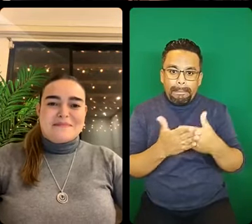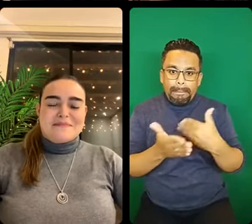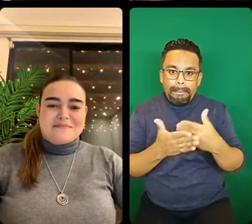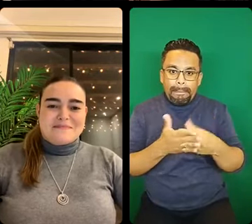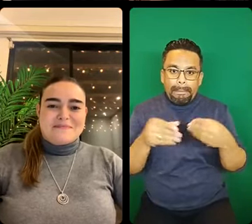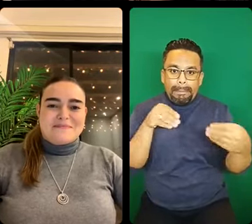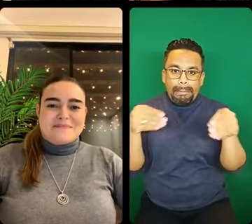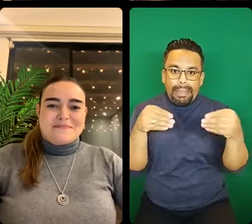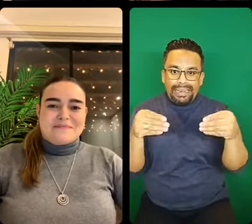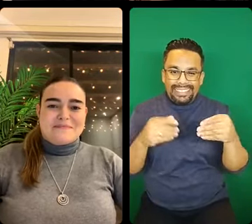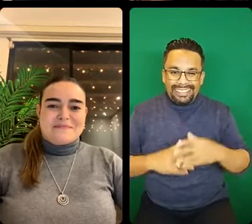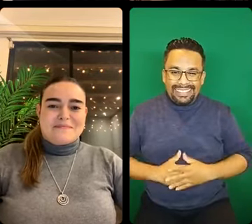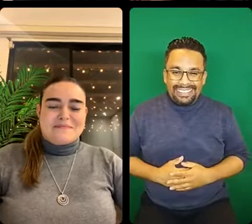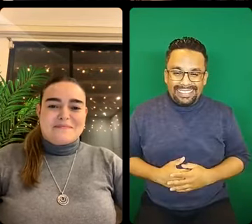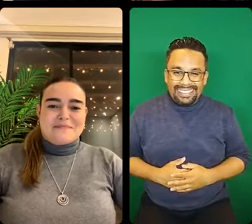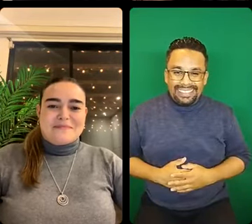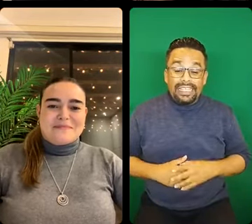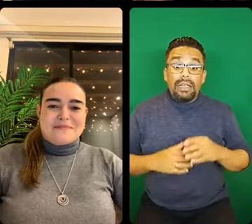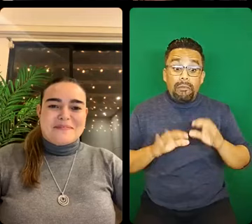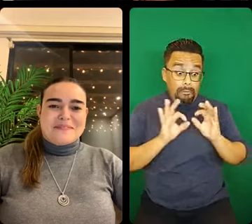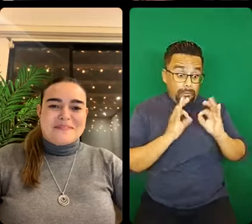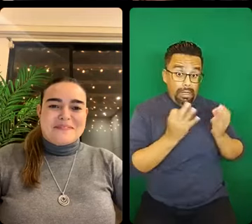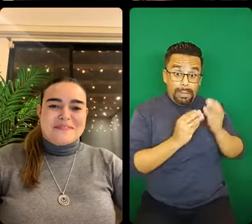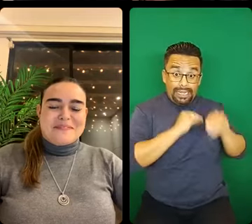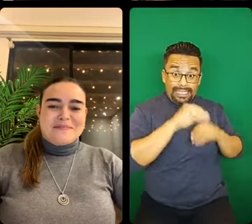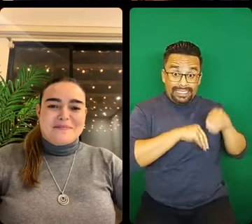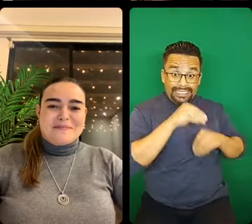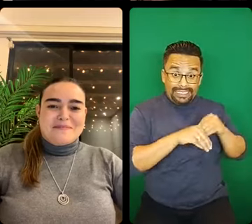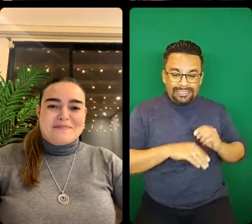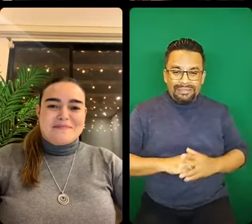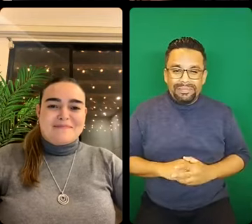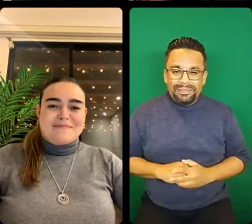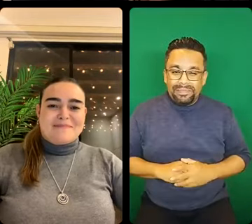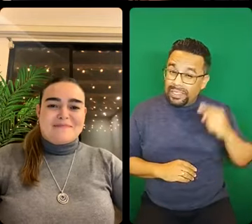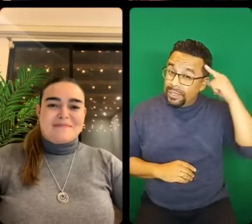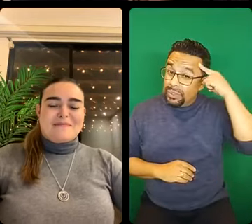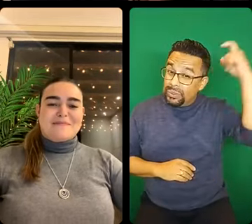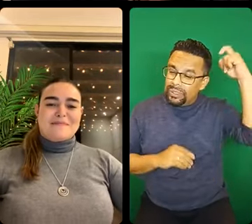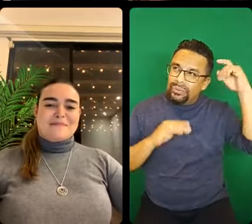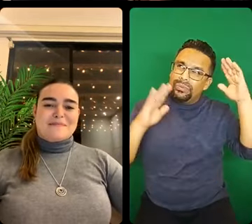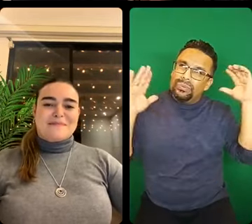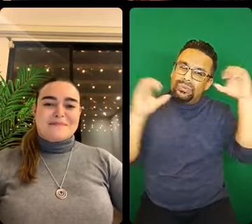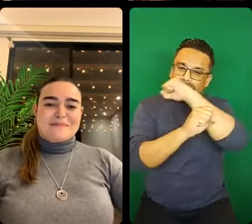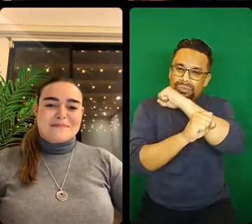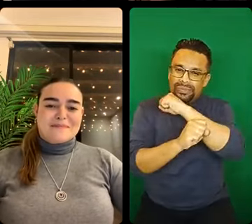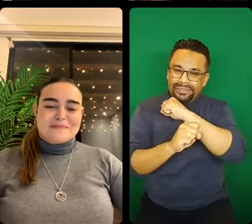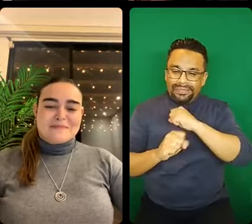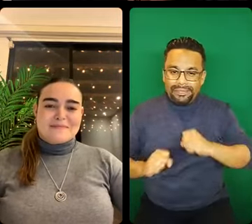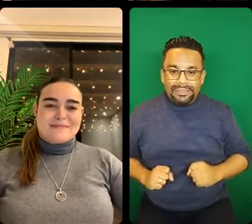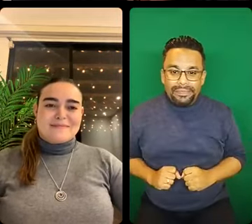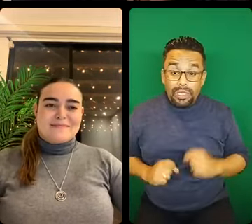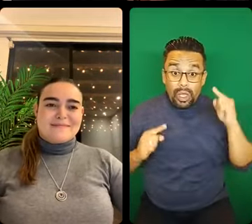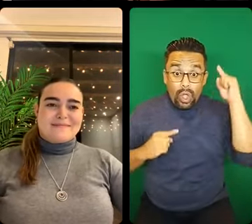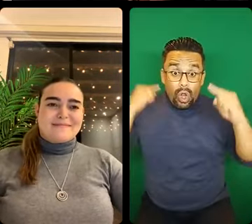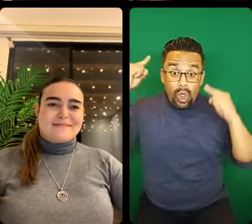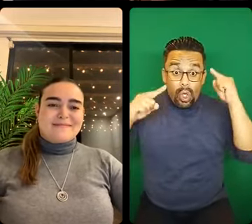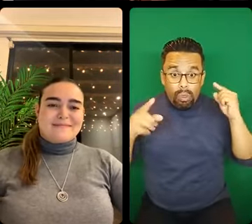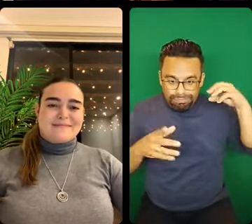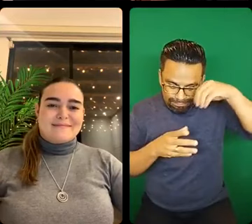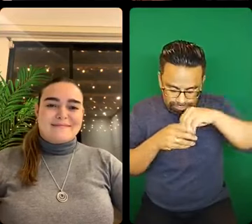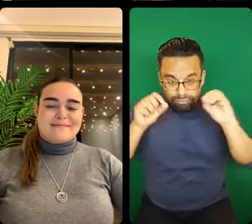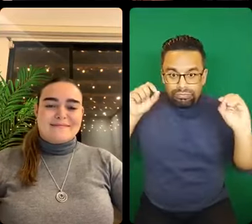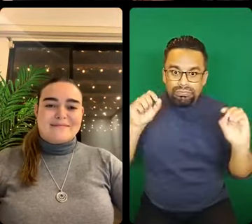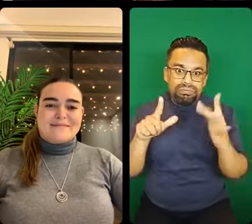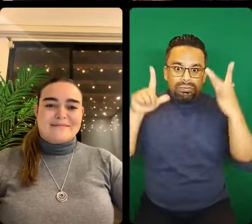familia que creamos, Gabriel Soto Parra. La noche soñada, Silvana Parra. Locura virtual, Cristian André Gómez